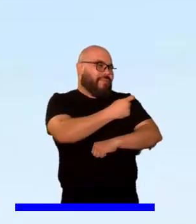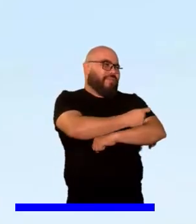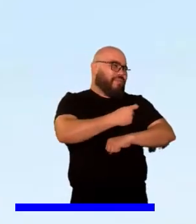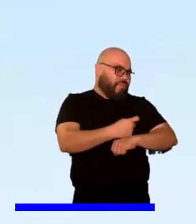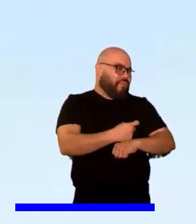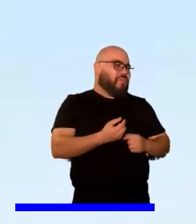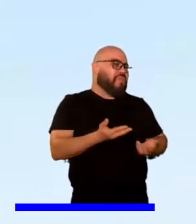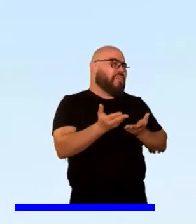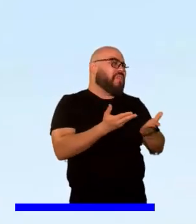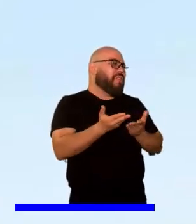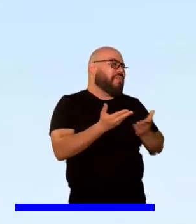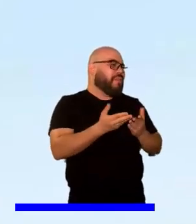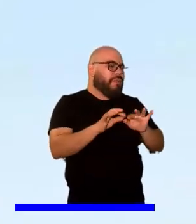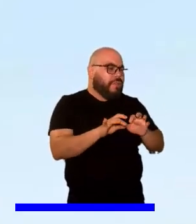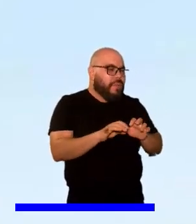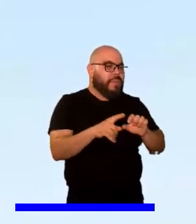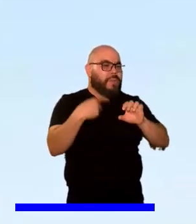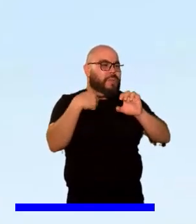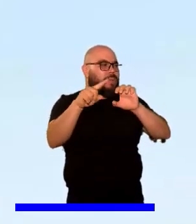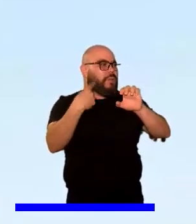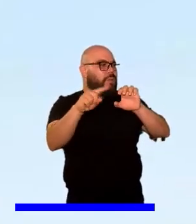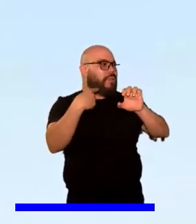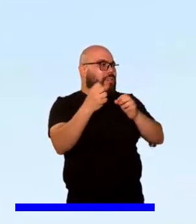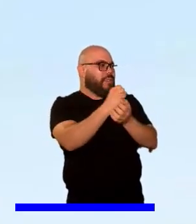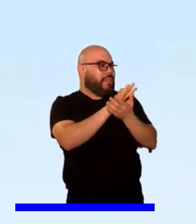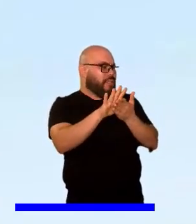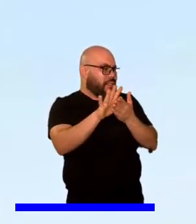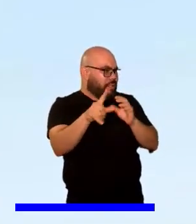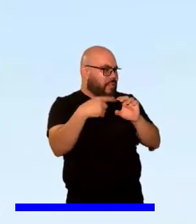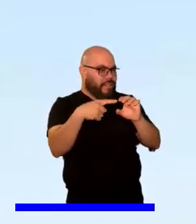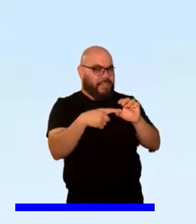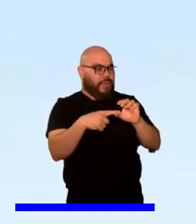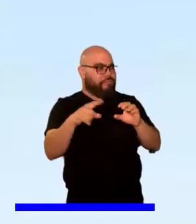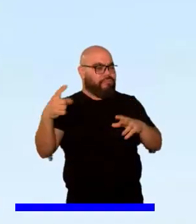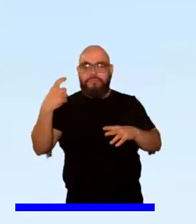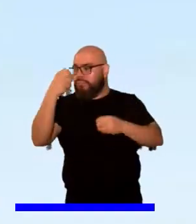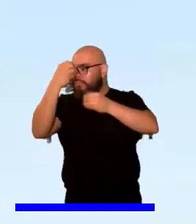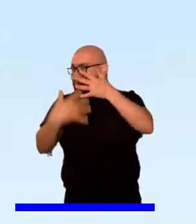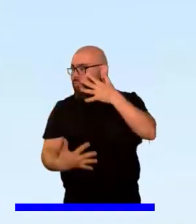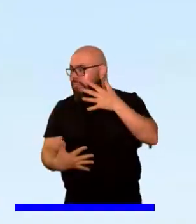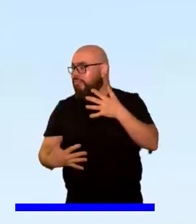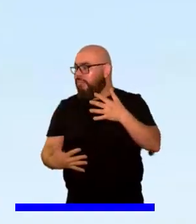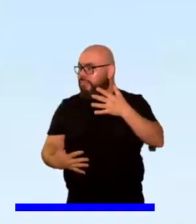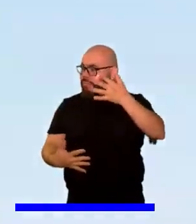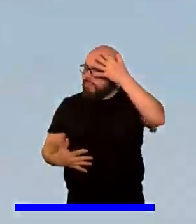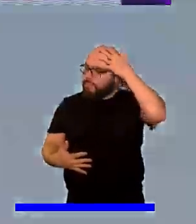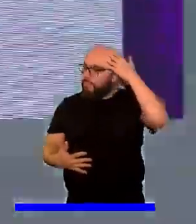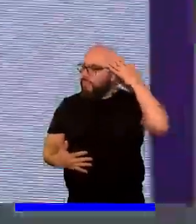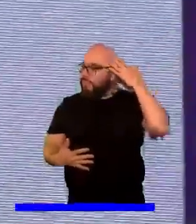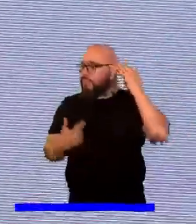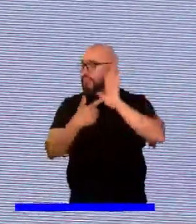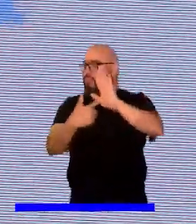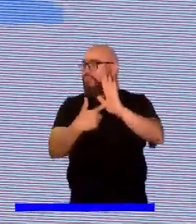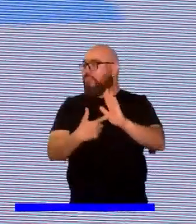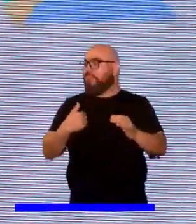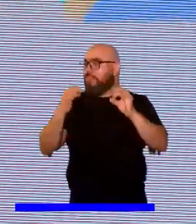un servicio algo frustrante de correo electrónico gratuito en Internet. Para aquellos que revelan las canas, que pues todavía somos jóvenes porque